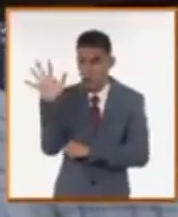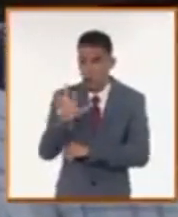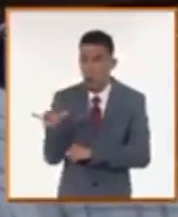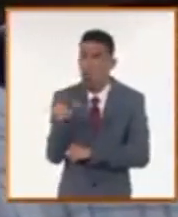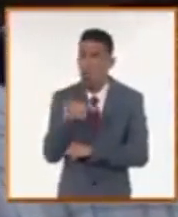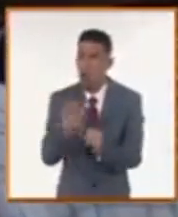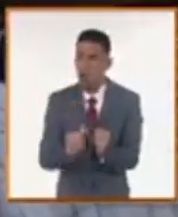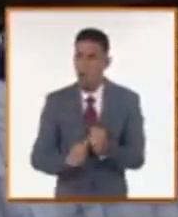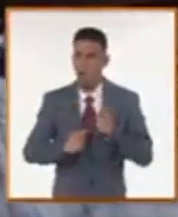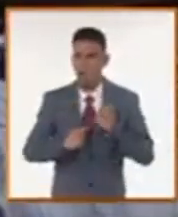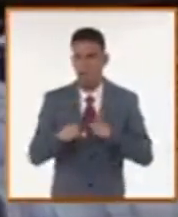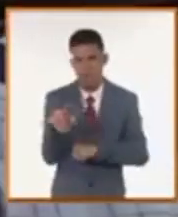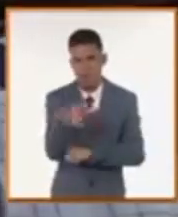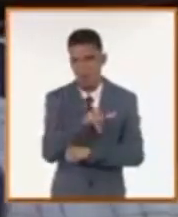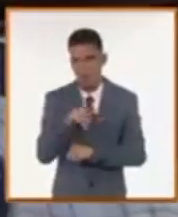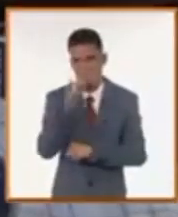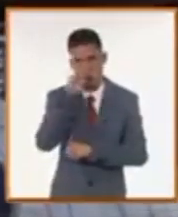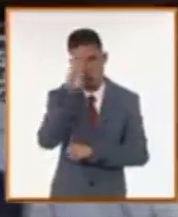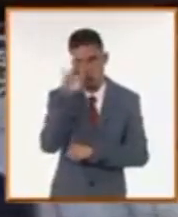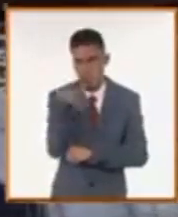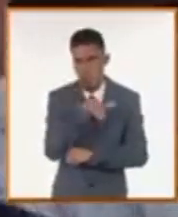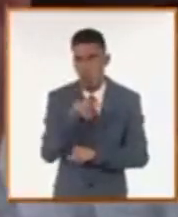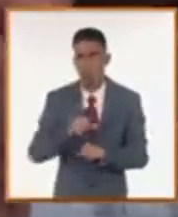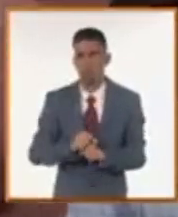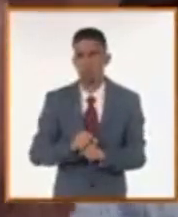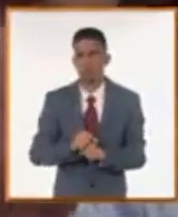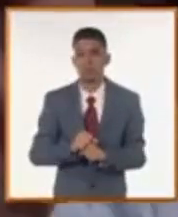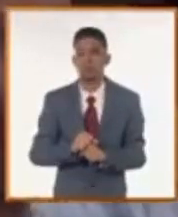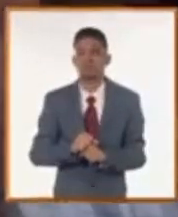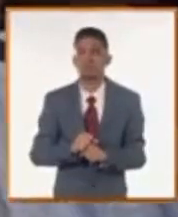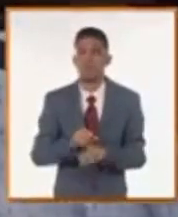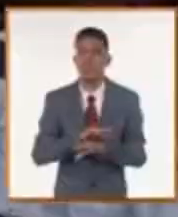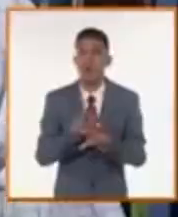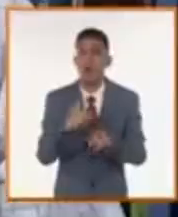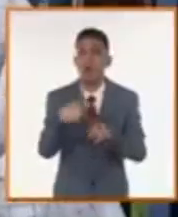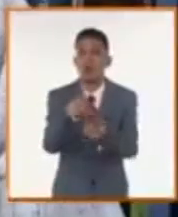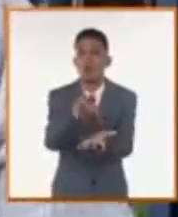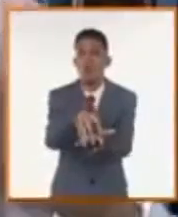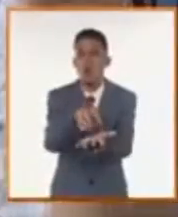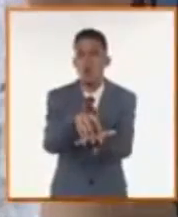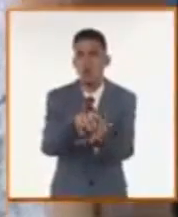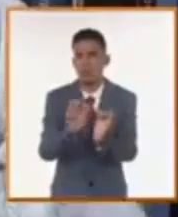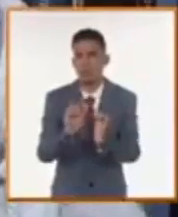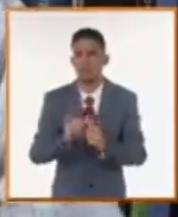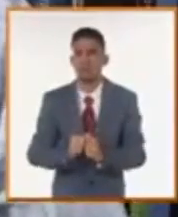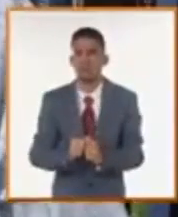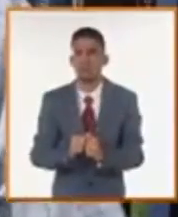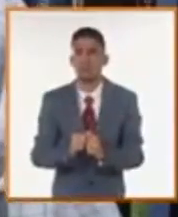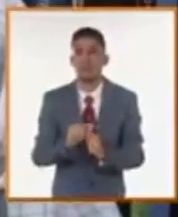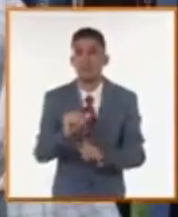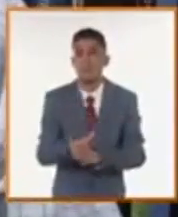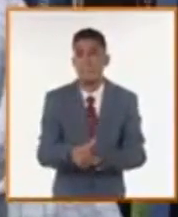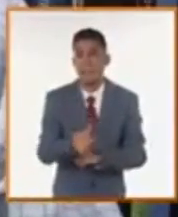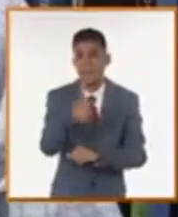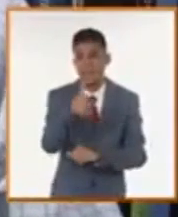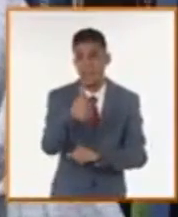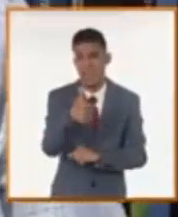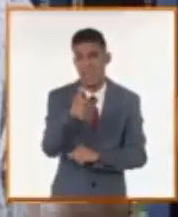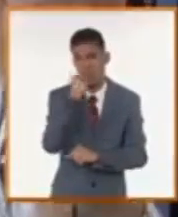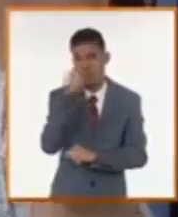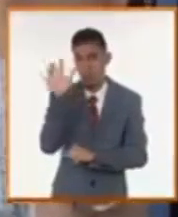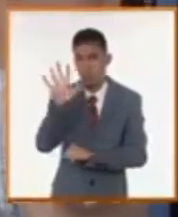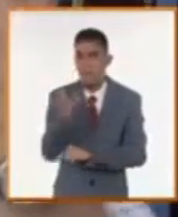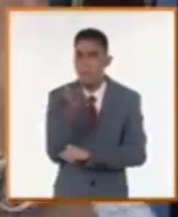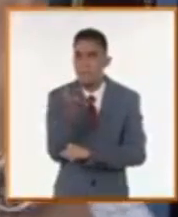teníamos nosotros. Ahora, cuando se produce el Cuito Cuanavale, que el presidente Dos Santos pide ayuda,